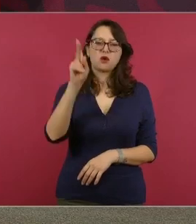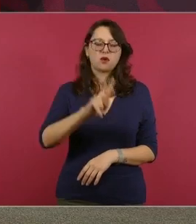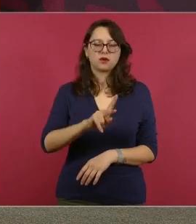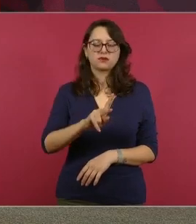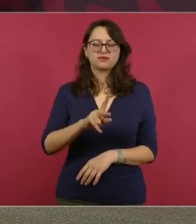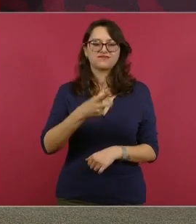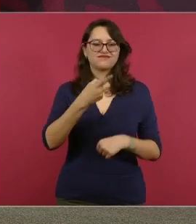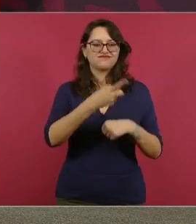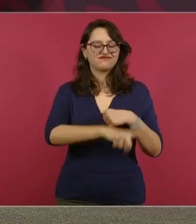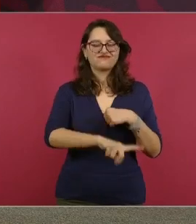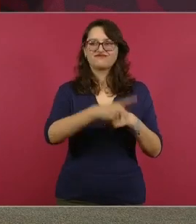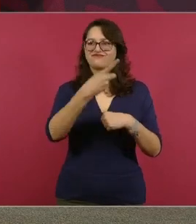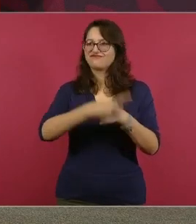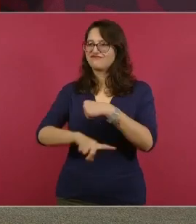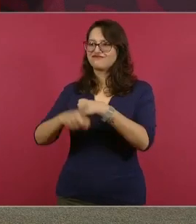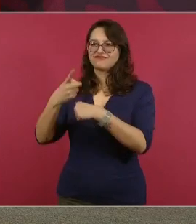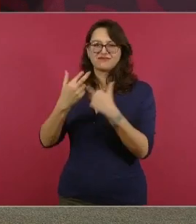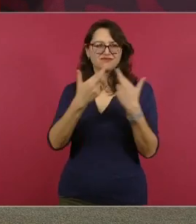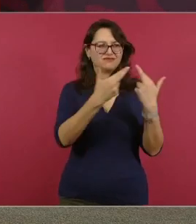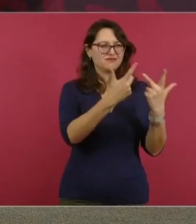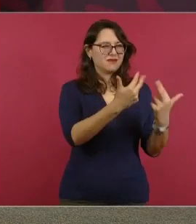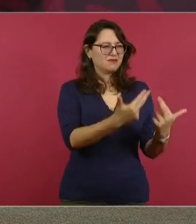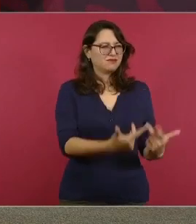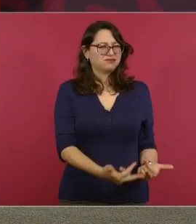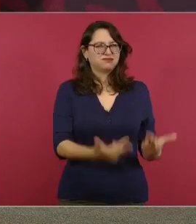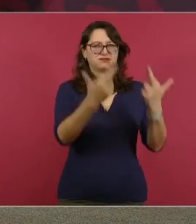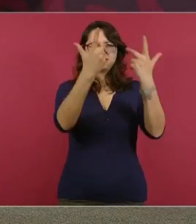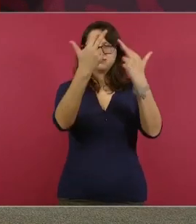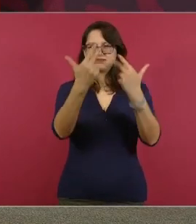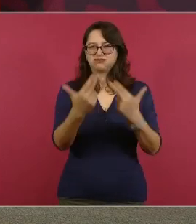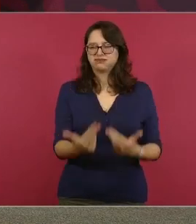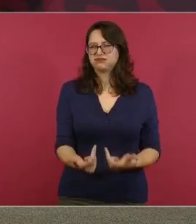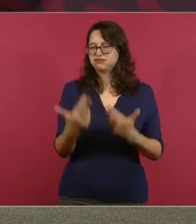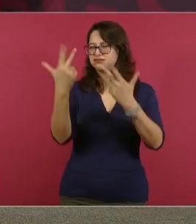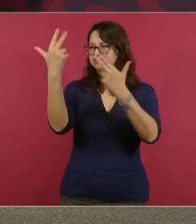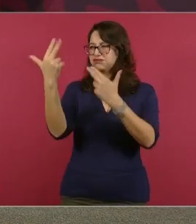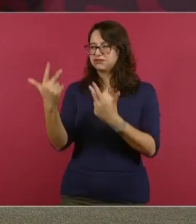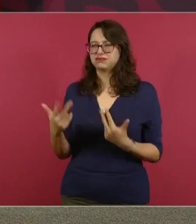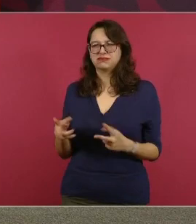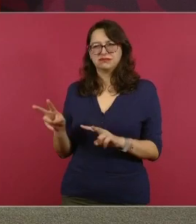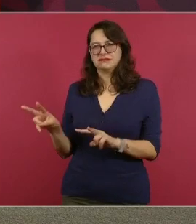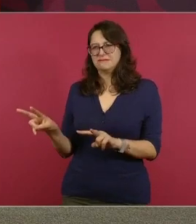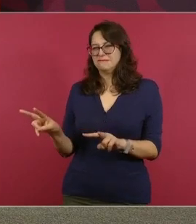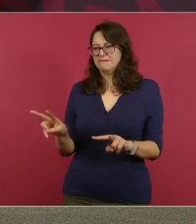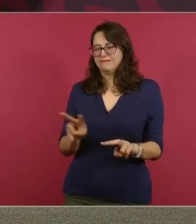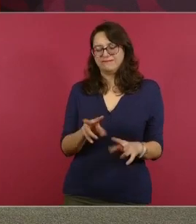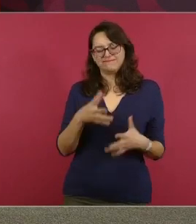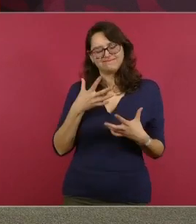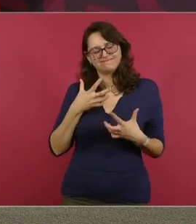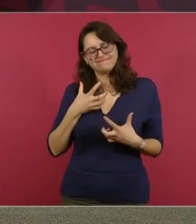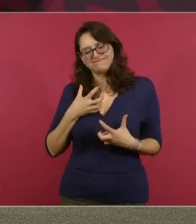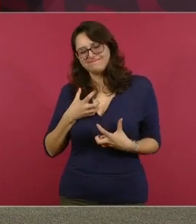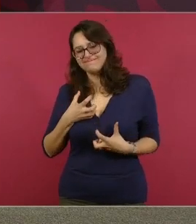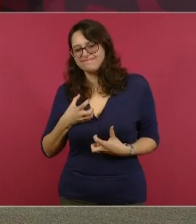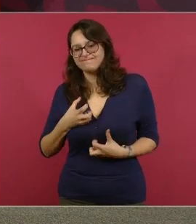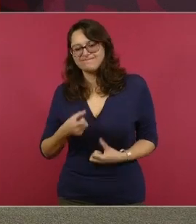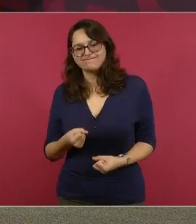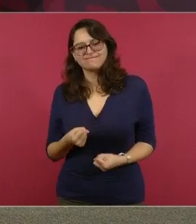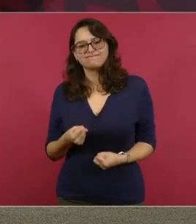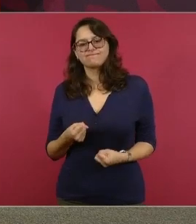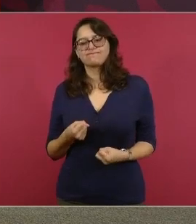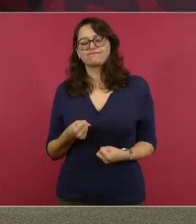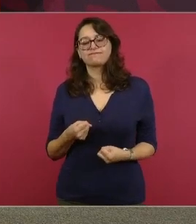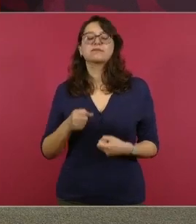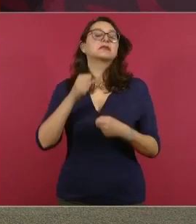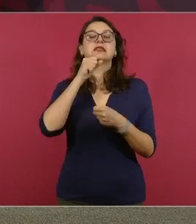Hay muchos daños materiales. Nos duele también el que hasta